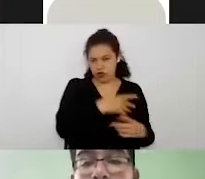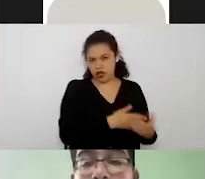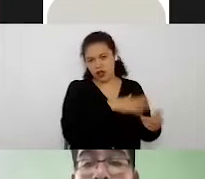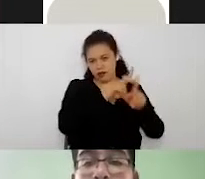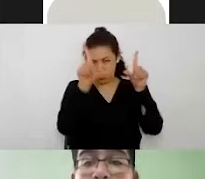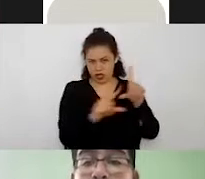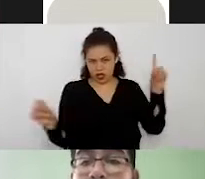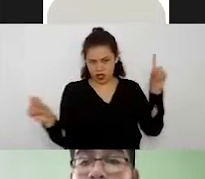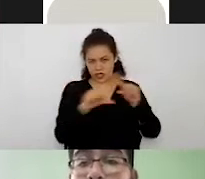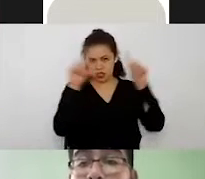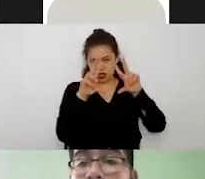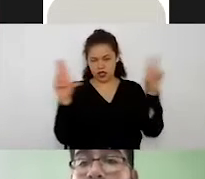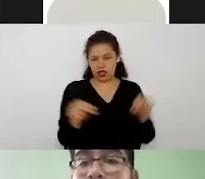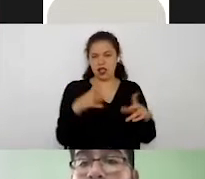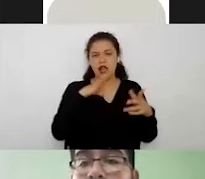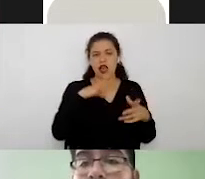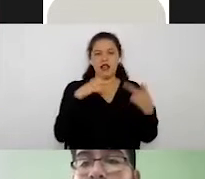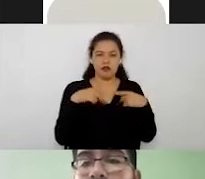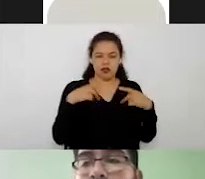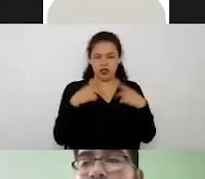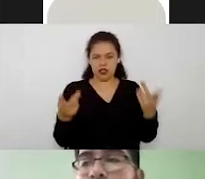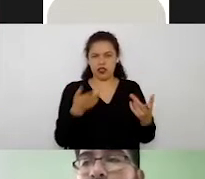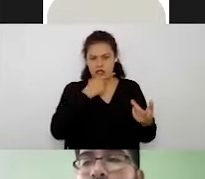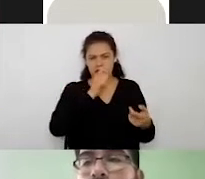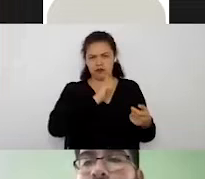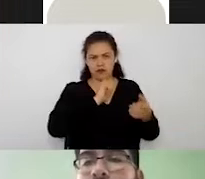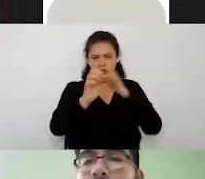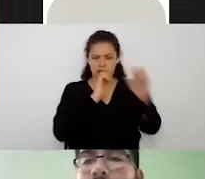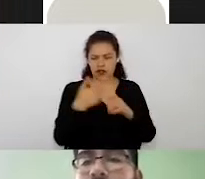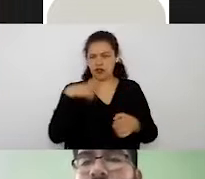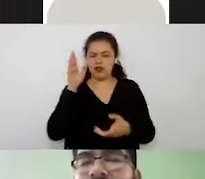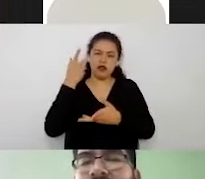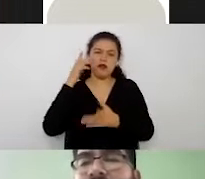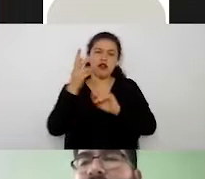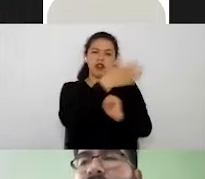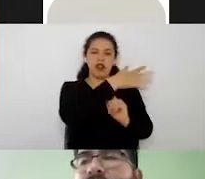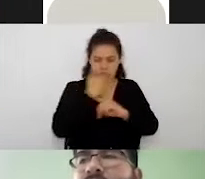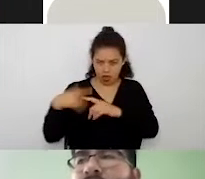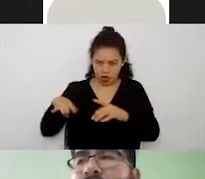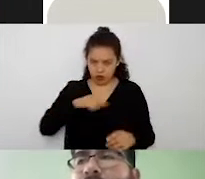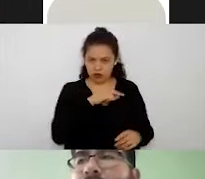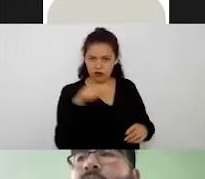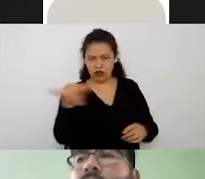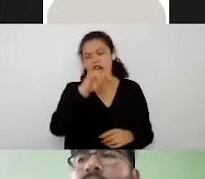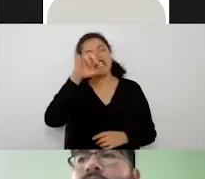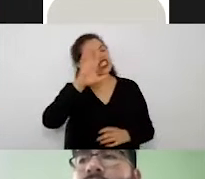Nacional, pues va a haber reporteros y va a haber gente que va a decir así como, oye, pues es que vimos que entró una ambulancia, ¿qué pasó, no? Y alguien dice, ah, sí, pues se